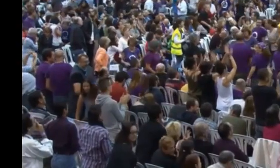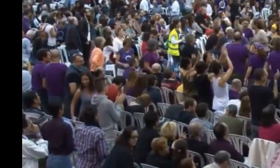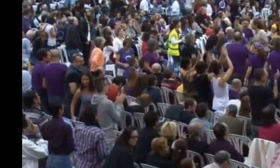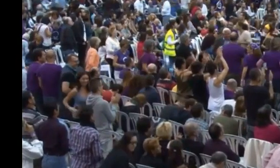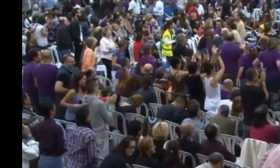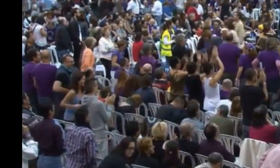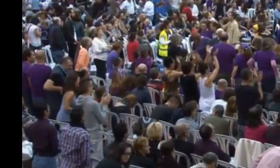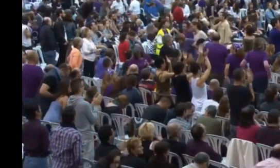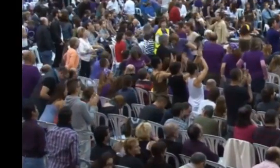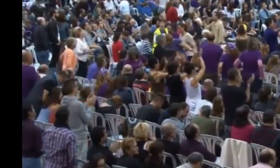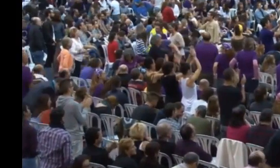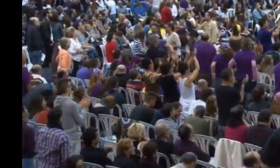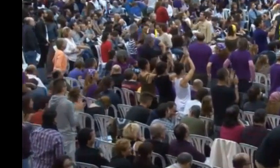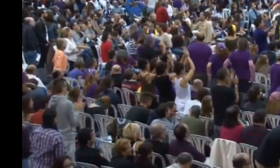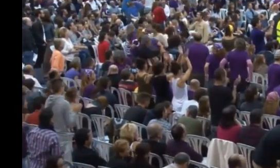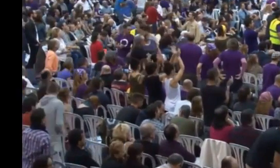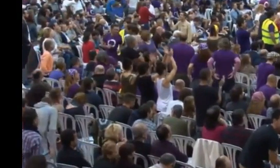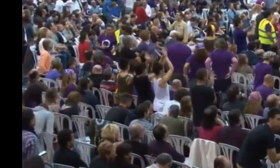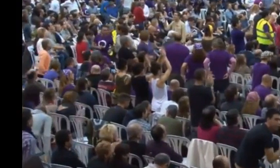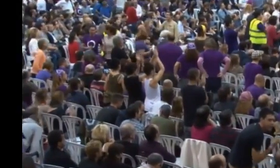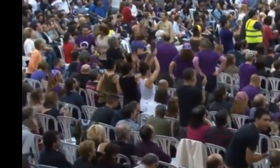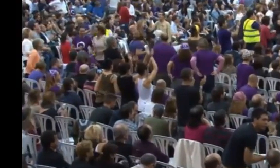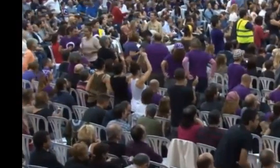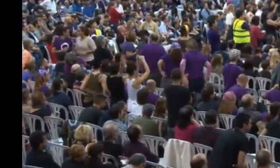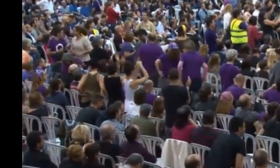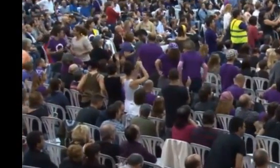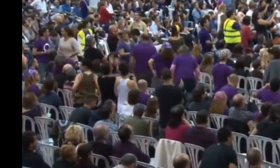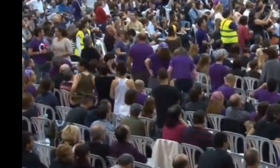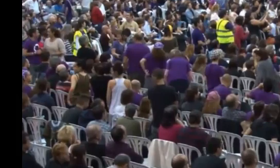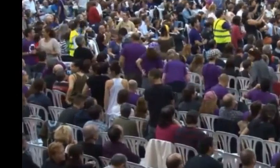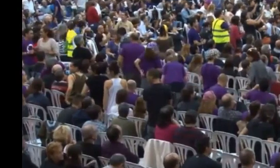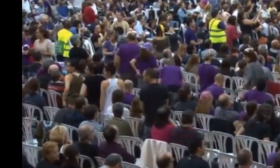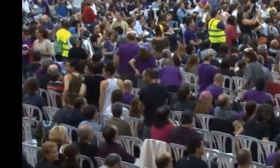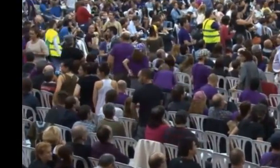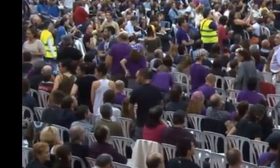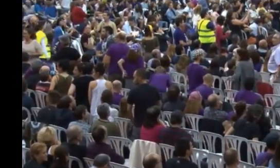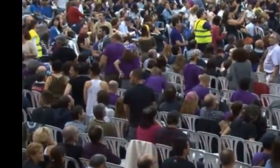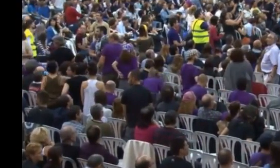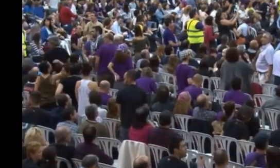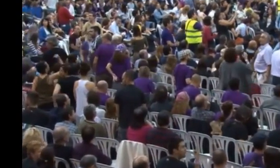Ahora, por el equipo 109, va a hablar Jacinto Morano.